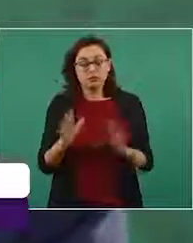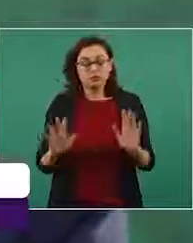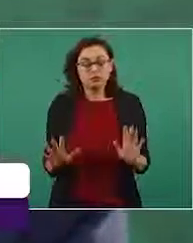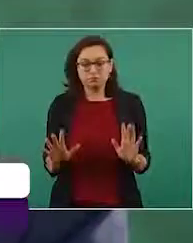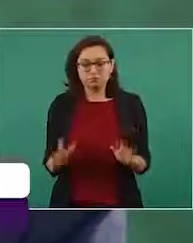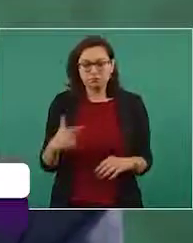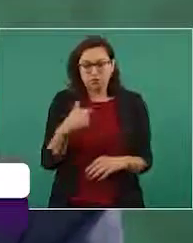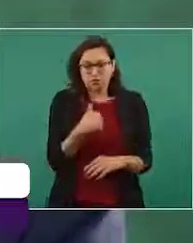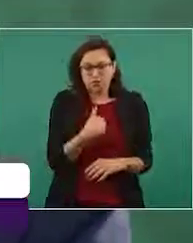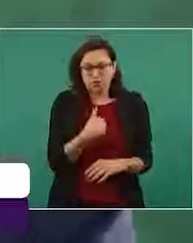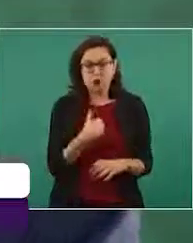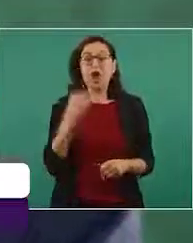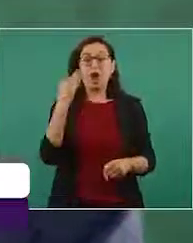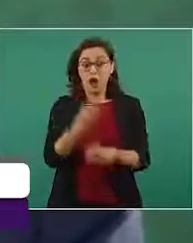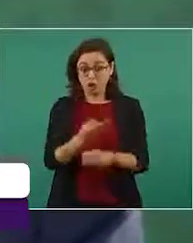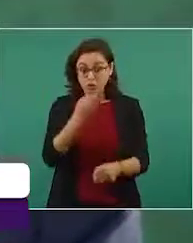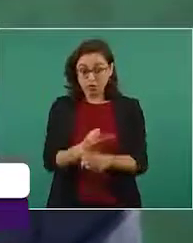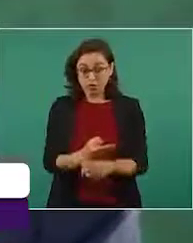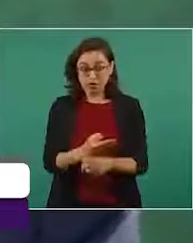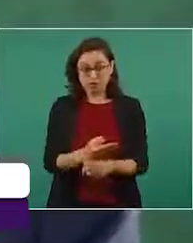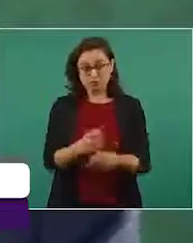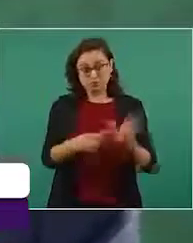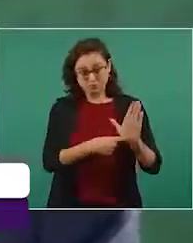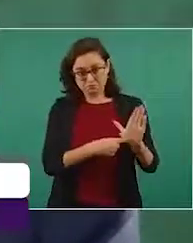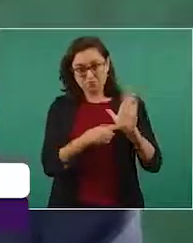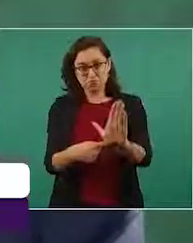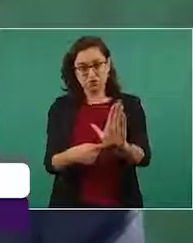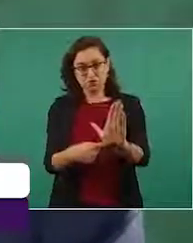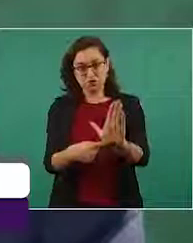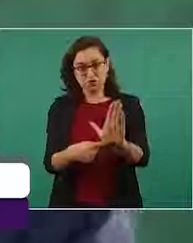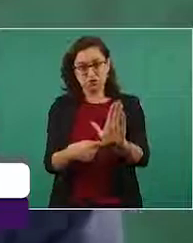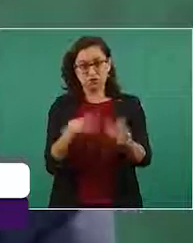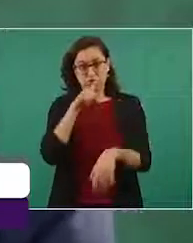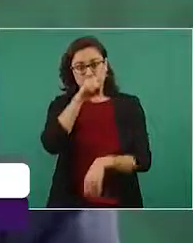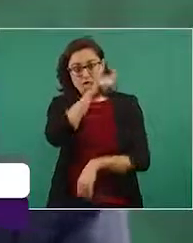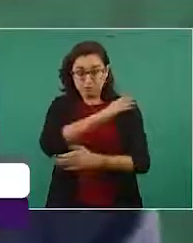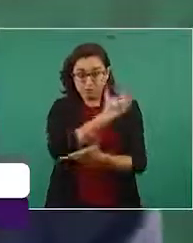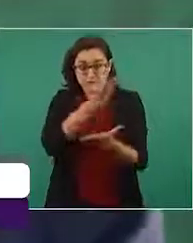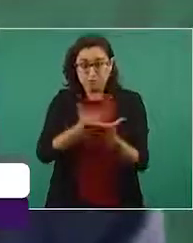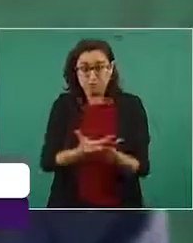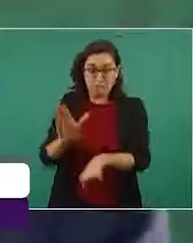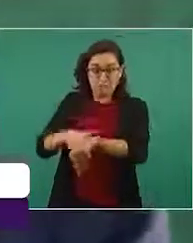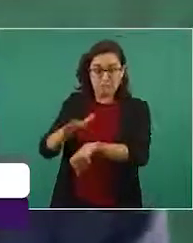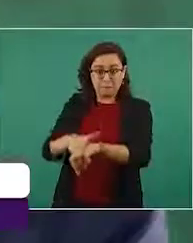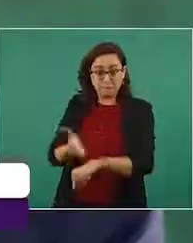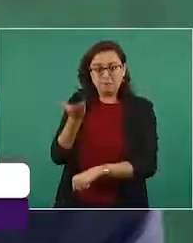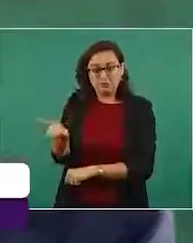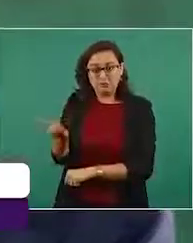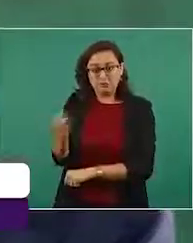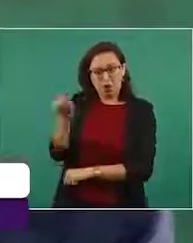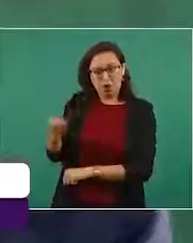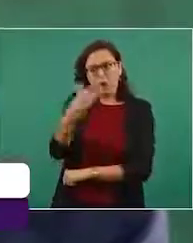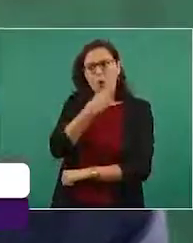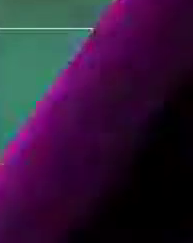por lavado internacional de dinero, revela AMLO. Del oficio que envió la Embajada de Estados Unidos solicitando información